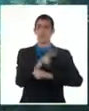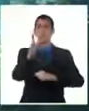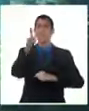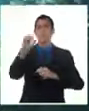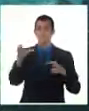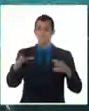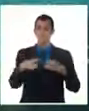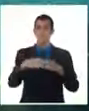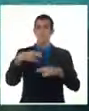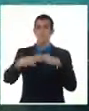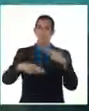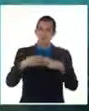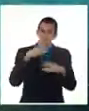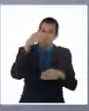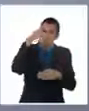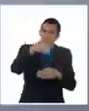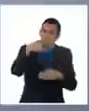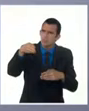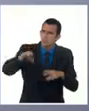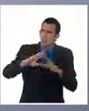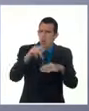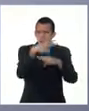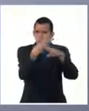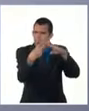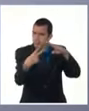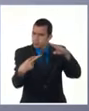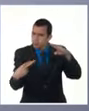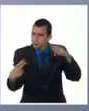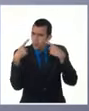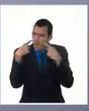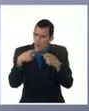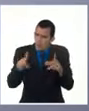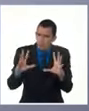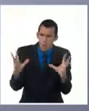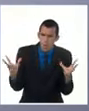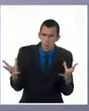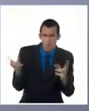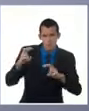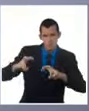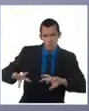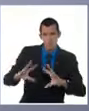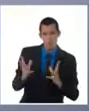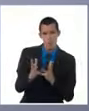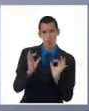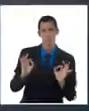e intercambiando con comunidades costeras. Marisol Ramírez, Canal Cubano de Noticias.